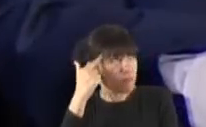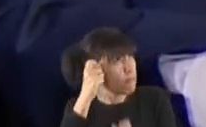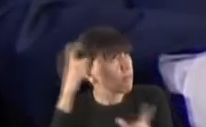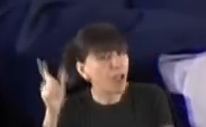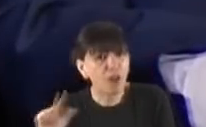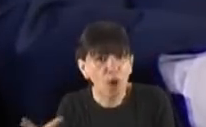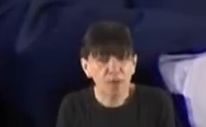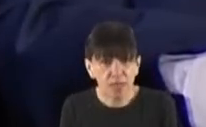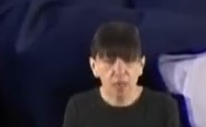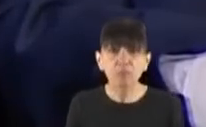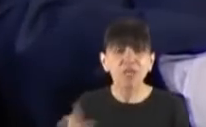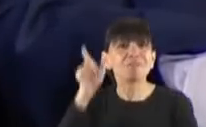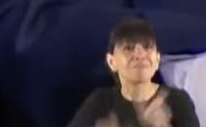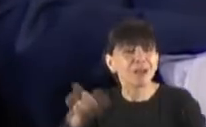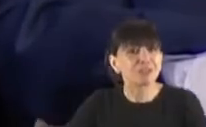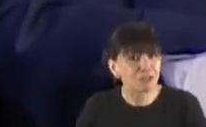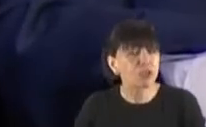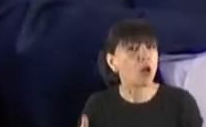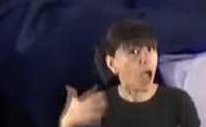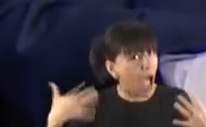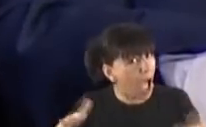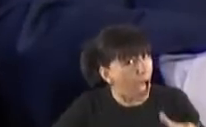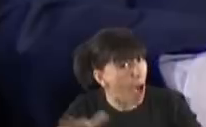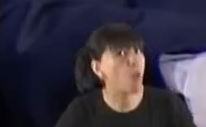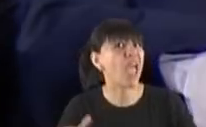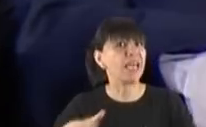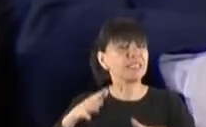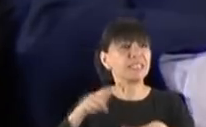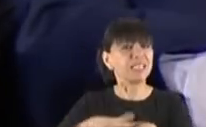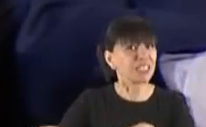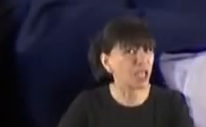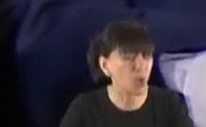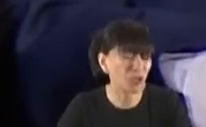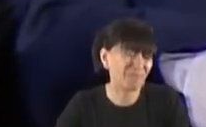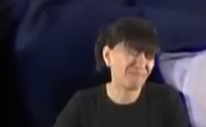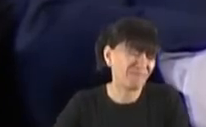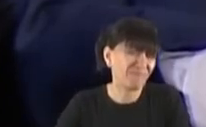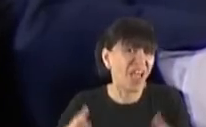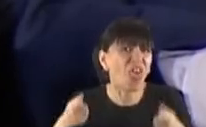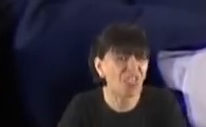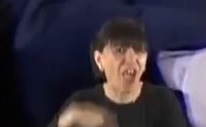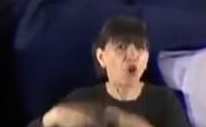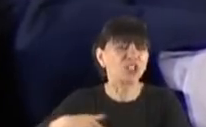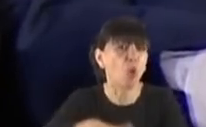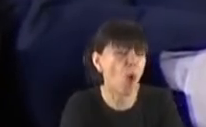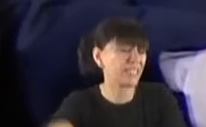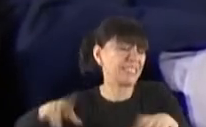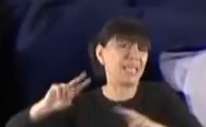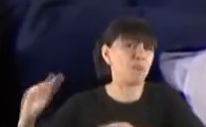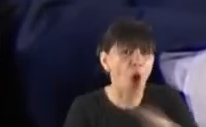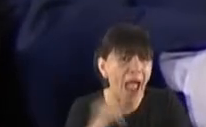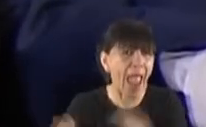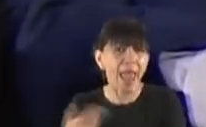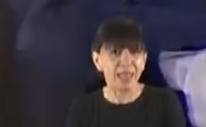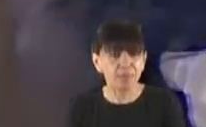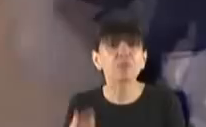hace un daño incalculable, incalculable. Pero es lo que está pasando hoy en día. Las guerras a